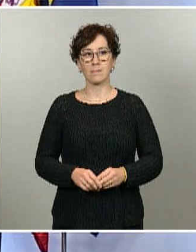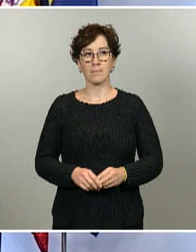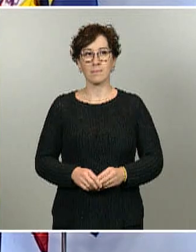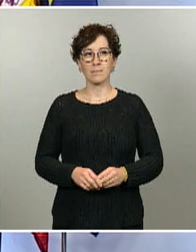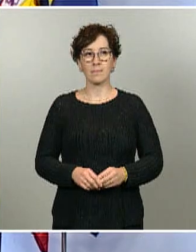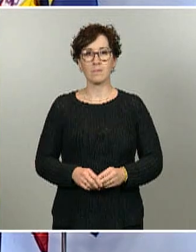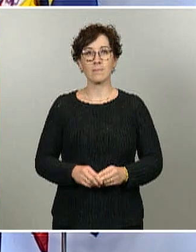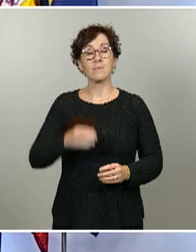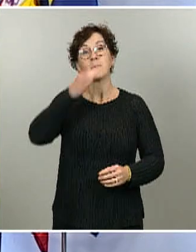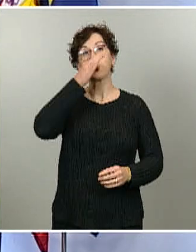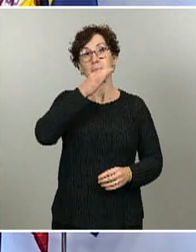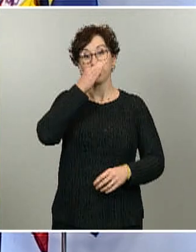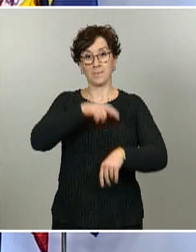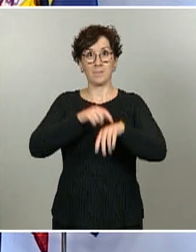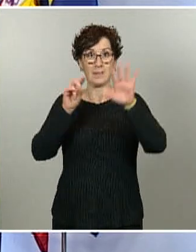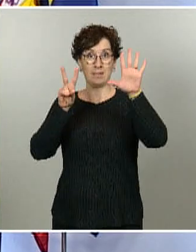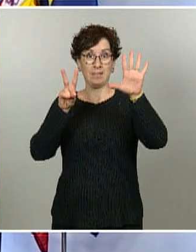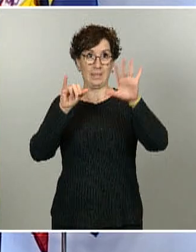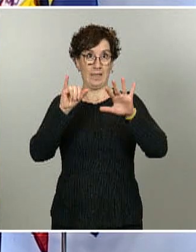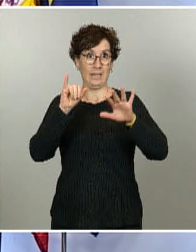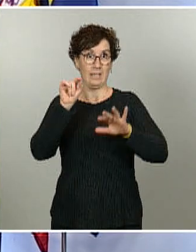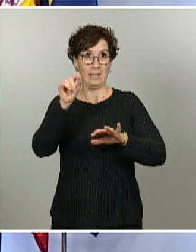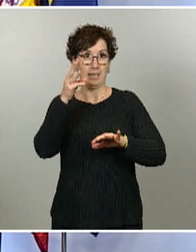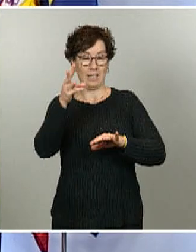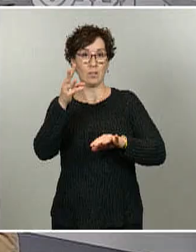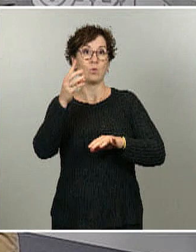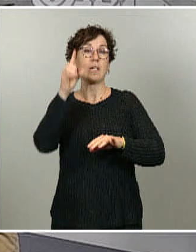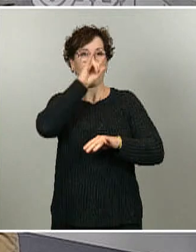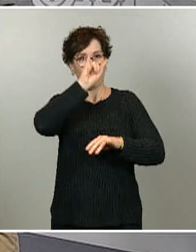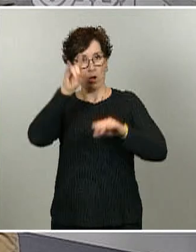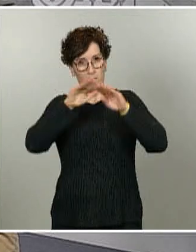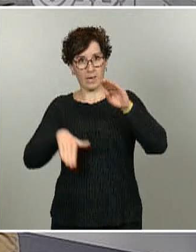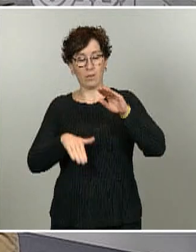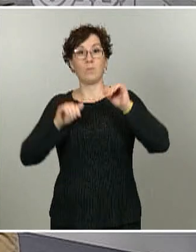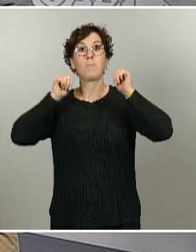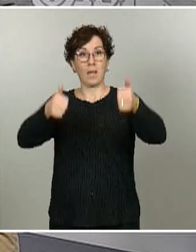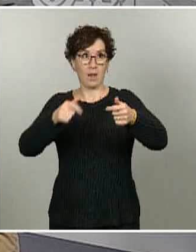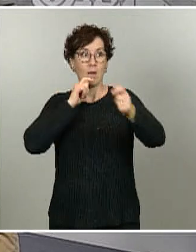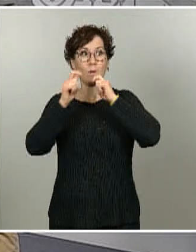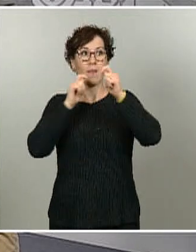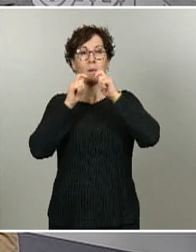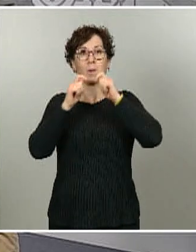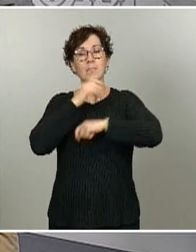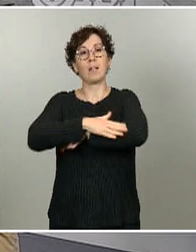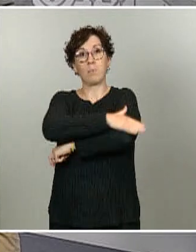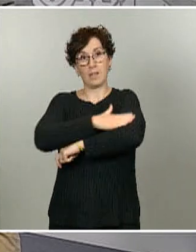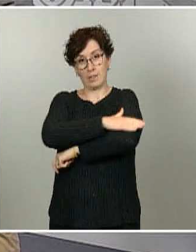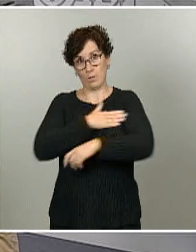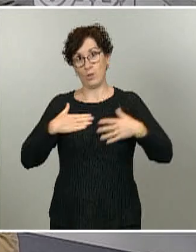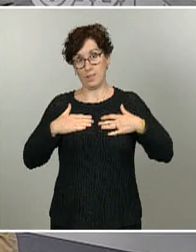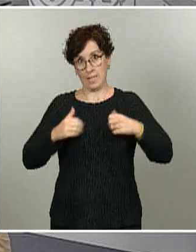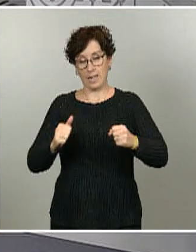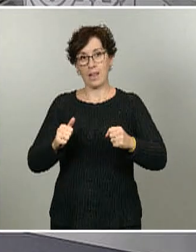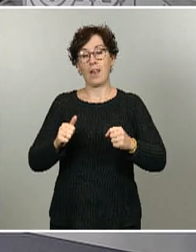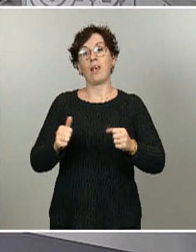Muy buenas tardes, son las 7:03, una hora menos en Canarias. Comienza aquí la anunciada rueda de prensa del ministro de Sanidad, Salvador Illa, y el director